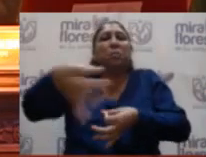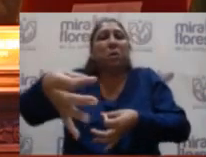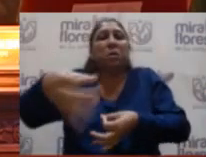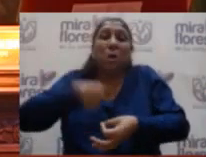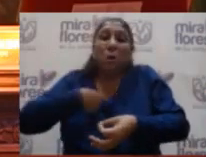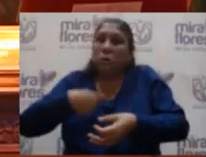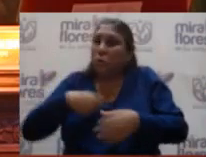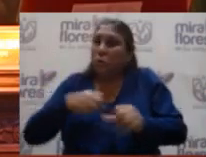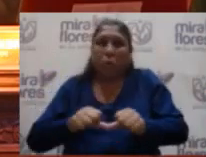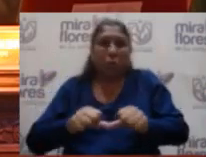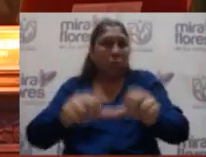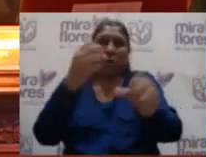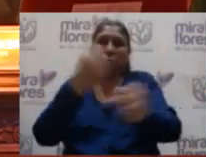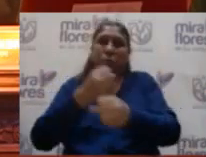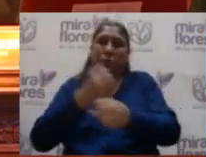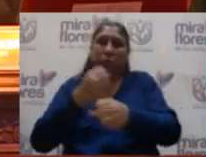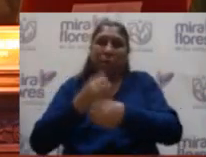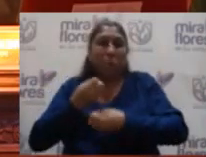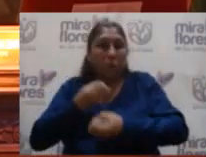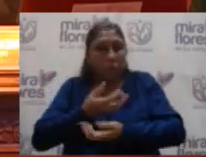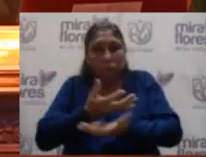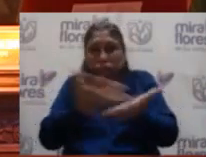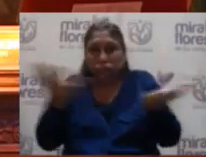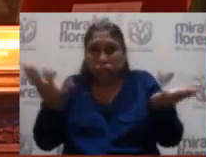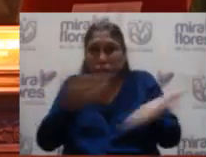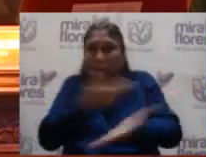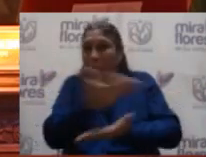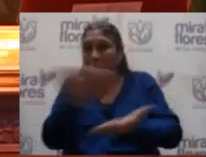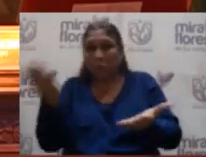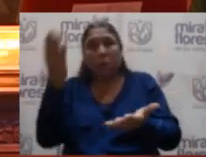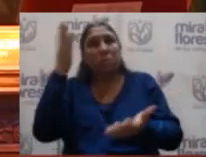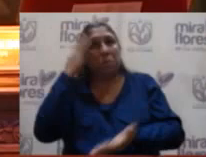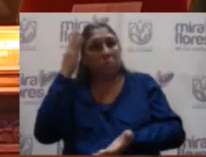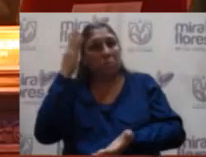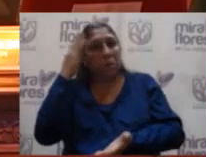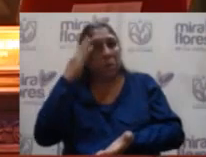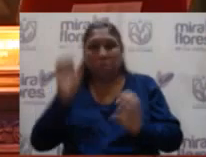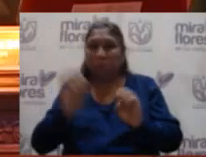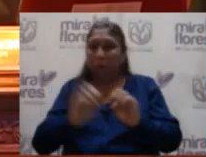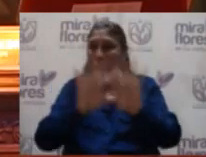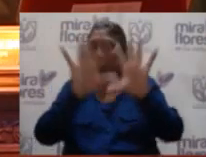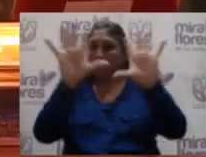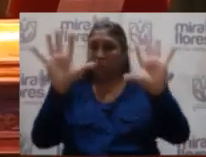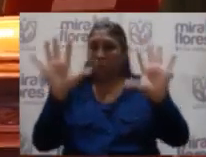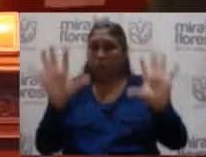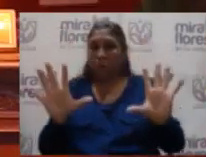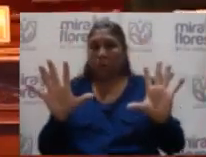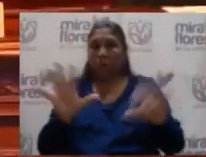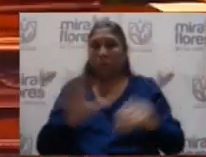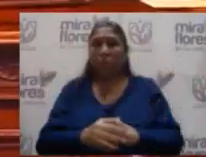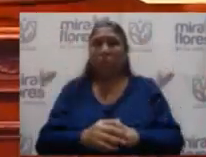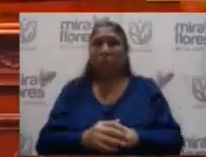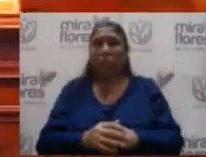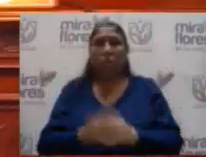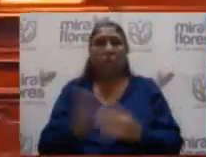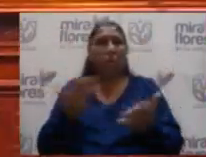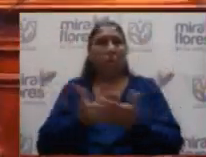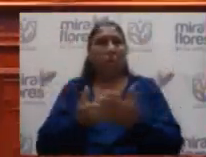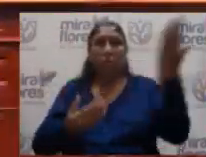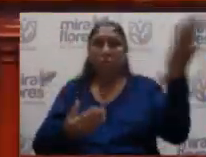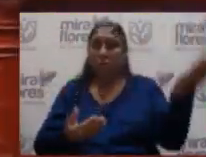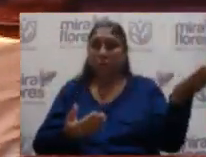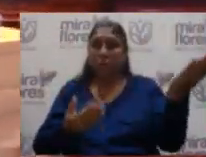Eso quería comentarlo con todos los miembros del Consejo para que estemos muy claros. ¿De acuerdo? Señor Sousa.